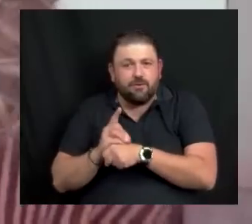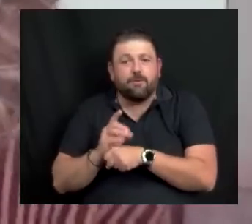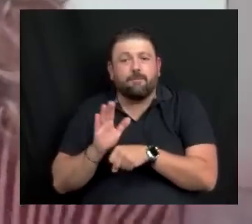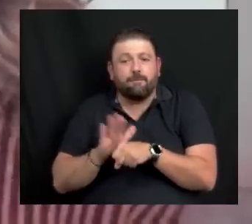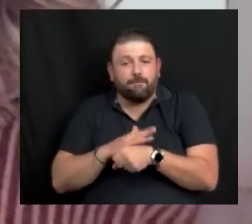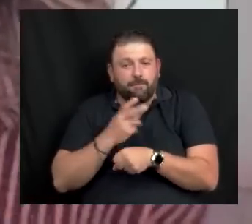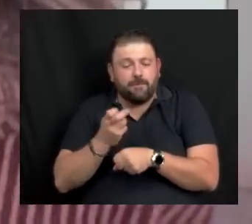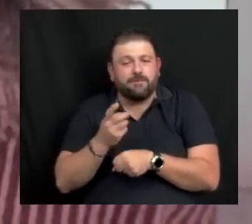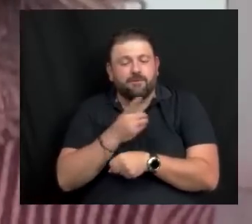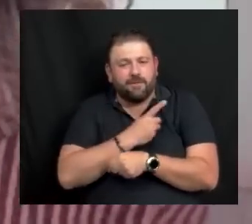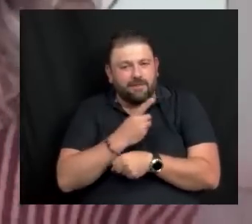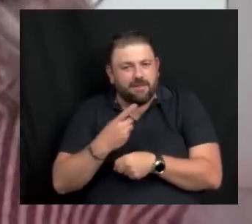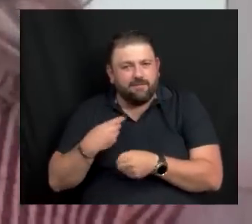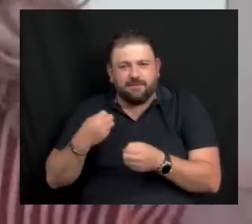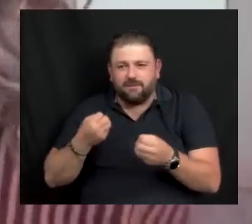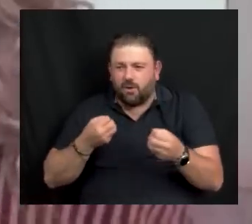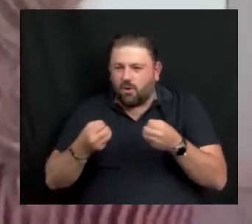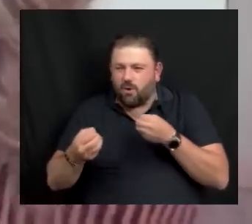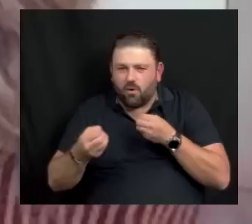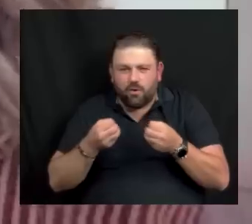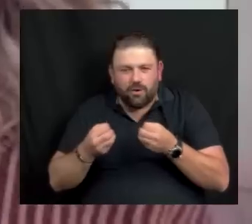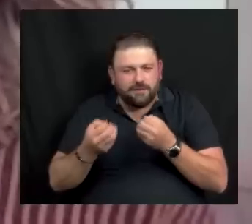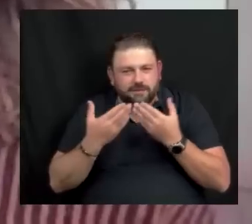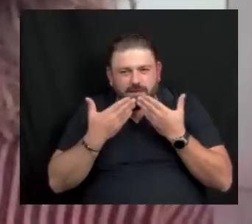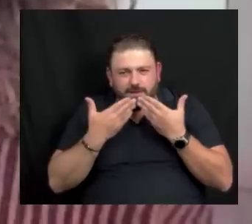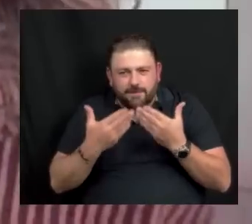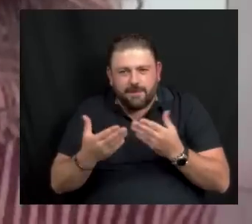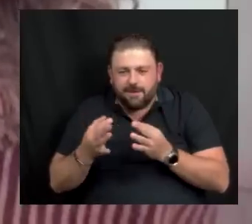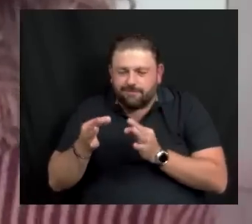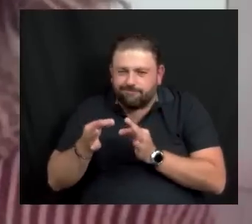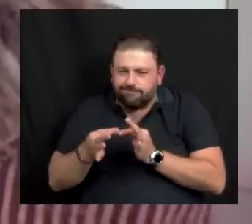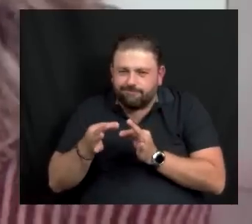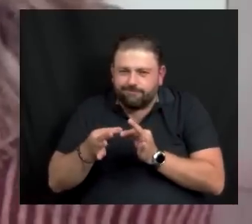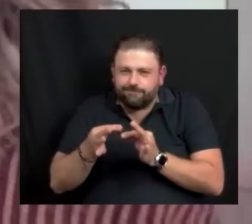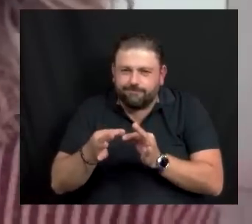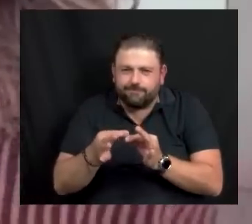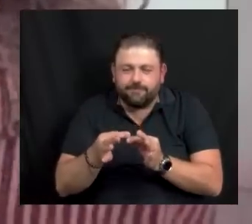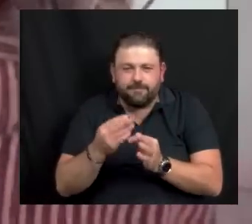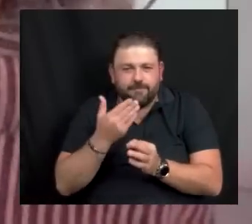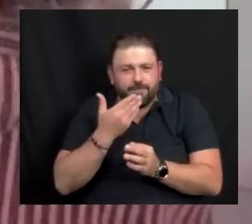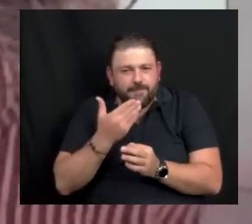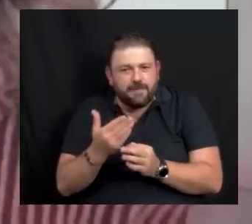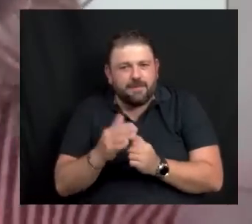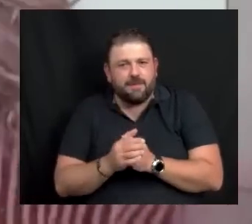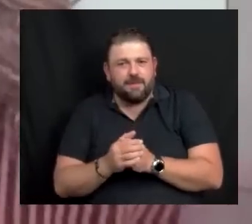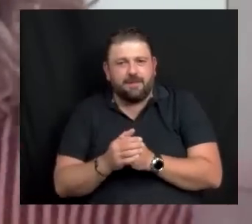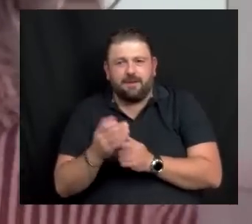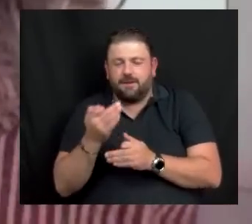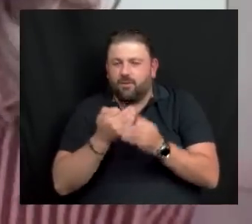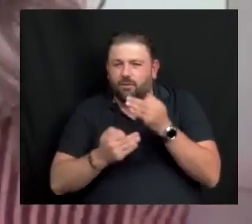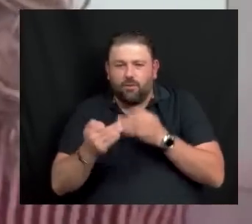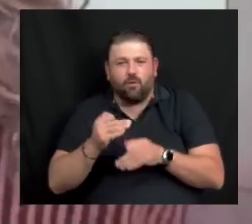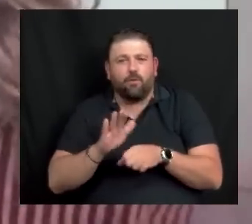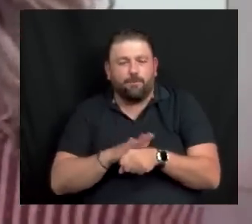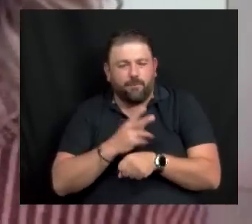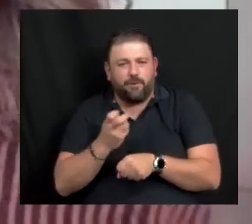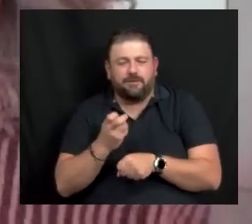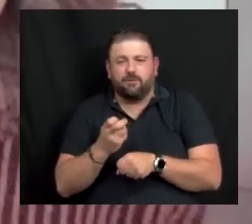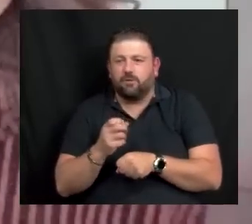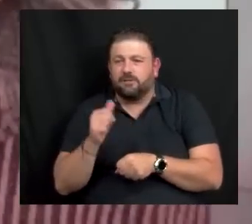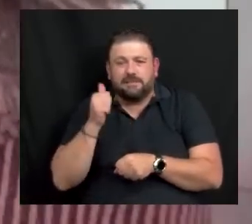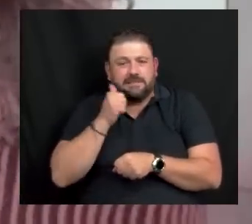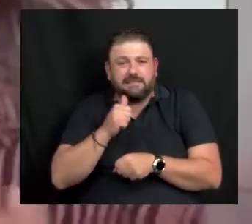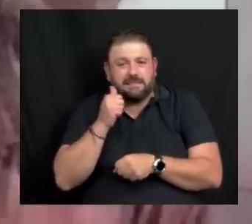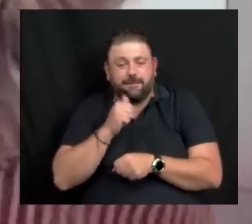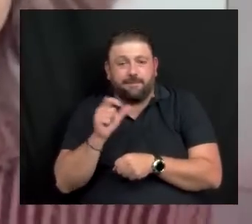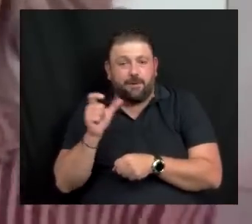que organizarte en base a una disciplina, ¿sí? De tiempos. No dejar nunca un huequito, ¿sí?